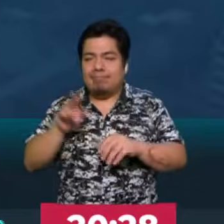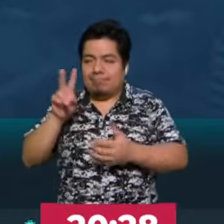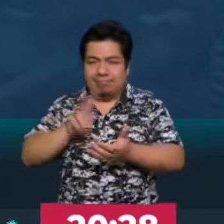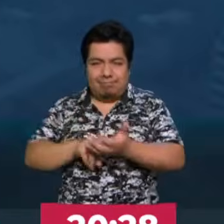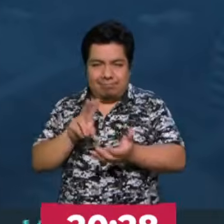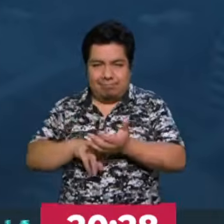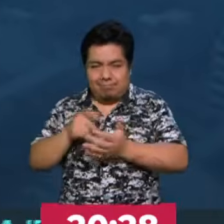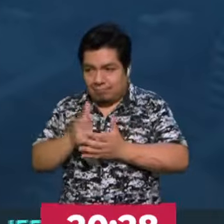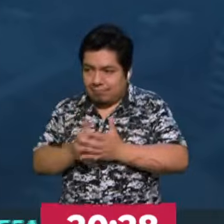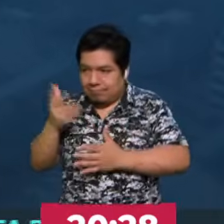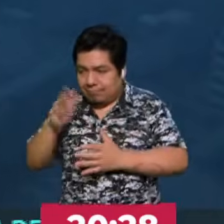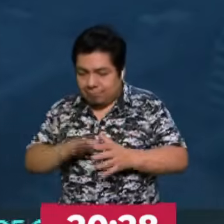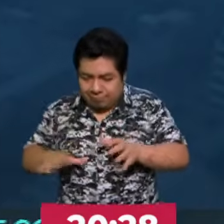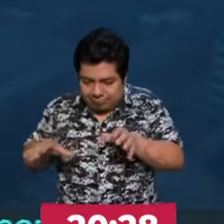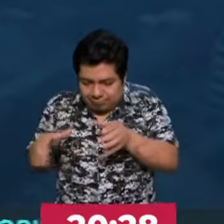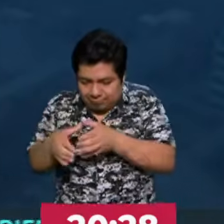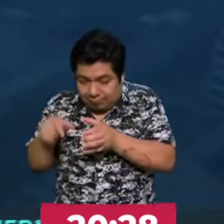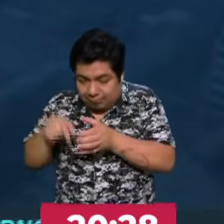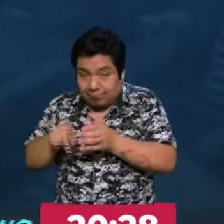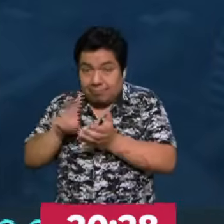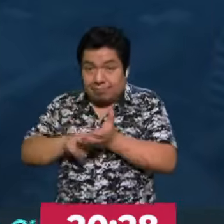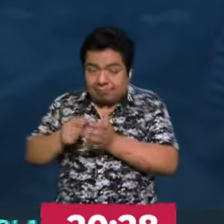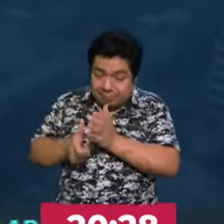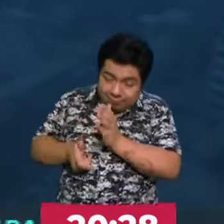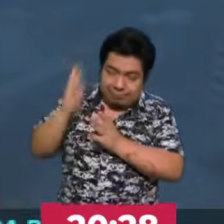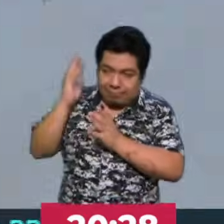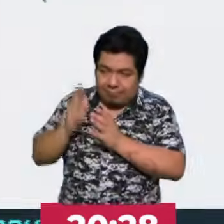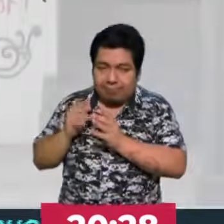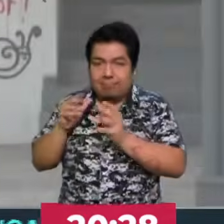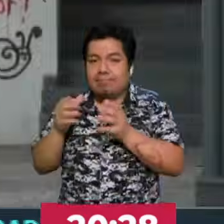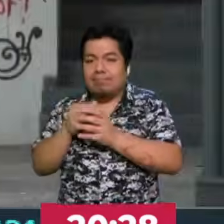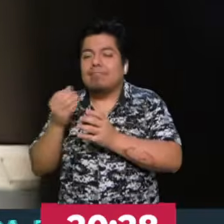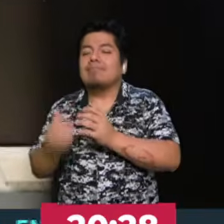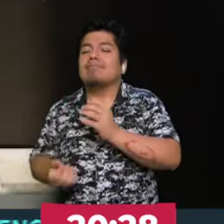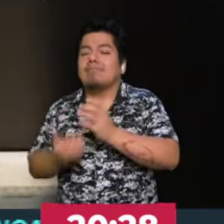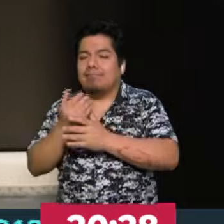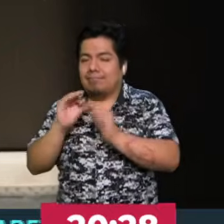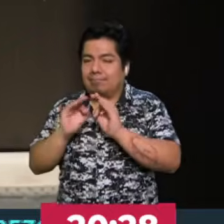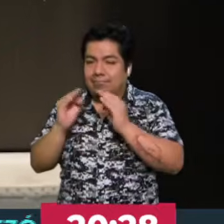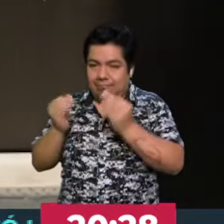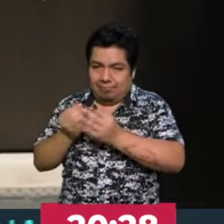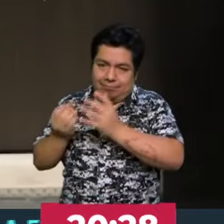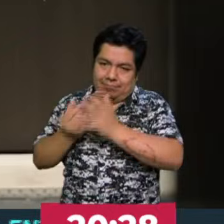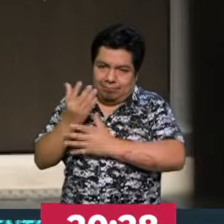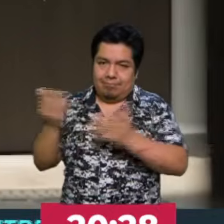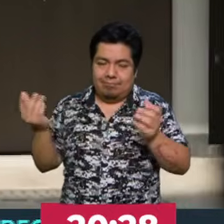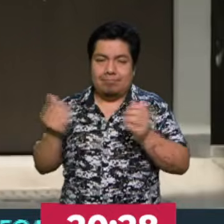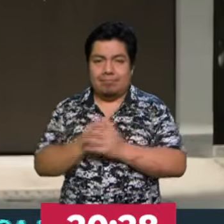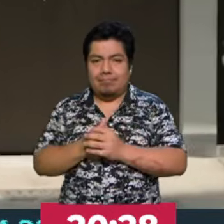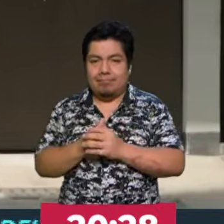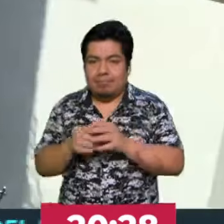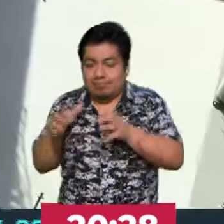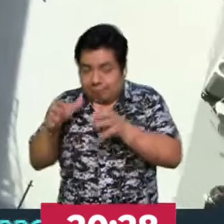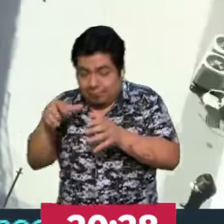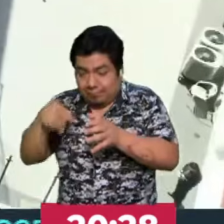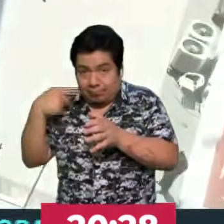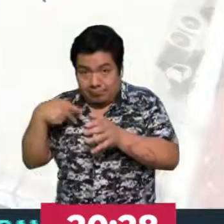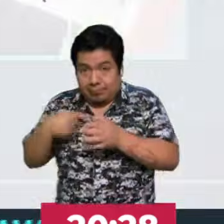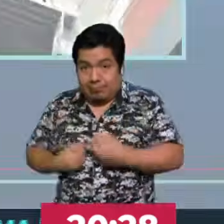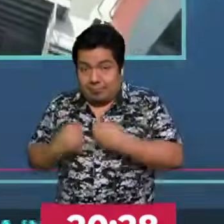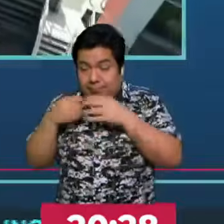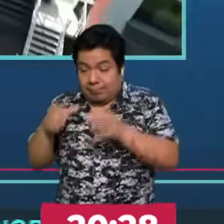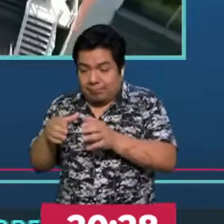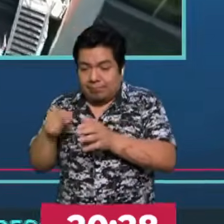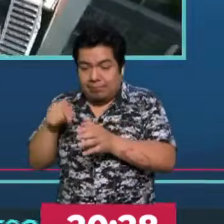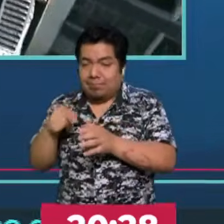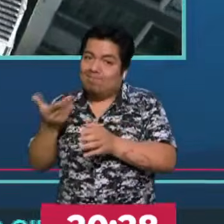encarecimiento de una región, de una zona, para nuevos usos y nuevos usuarios. Entonces, lo que se hace es se desplaza, se encarece